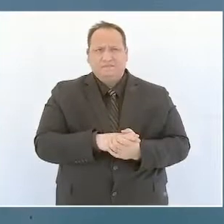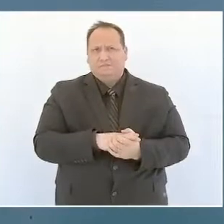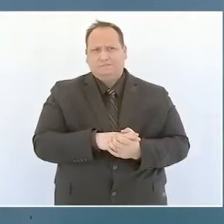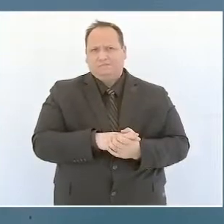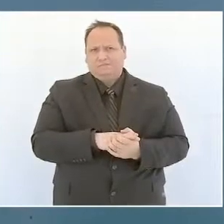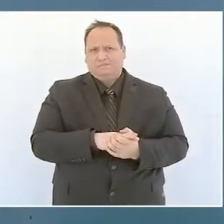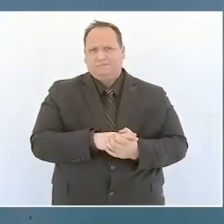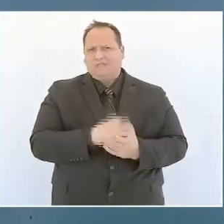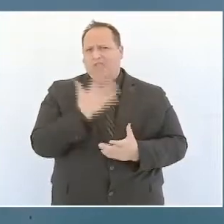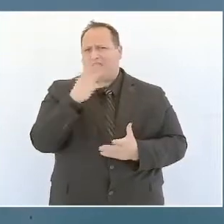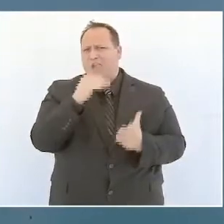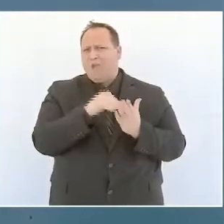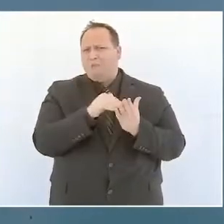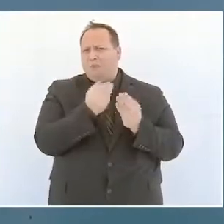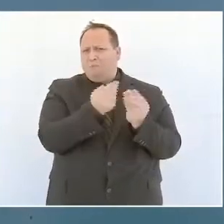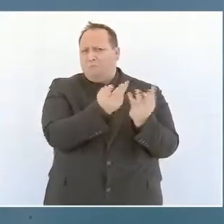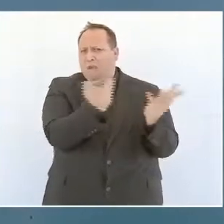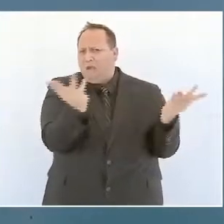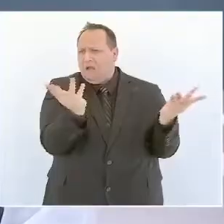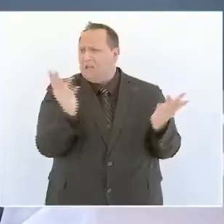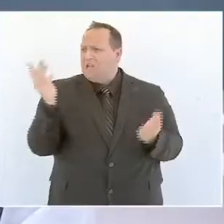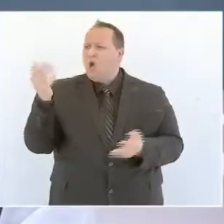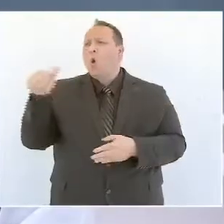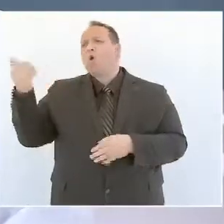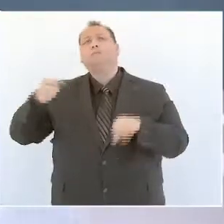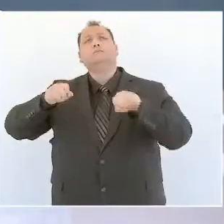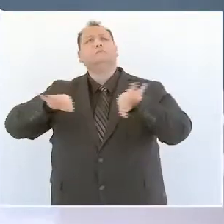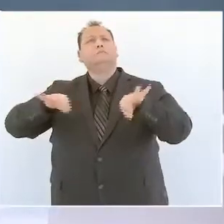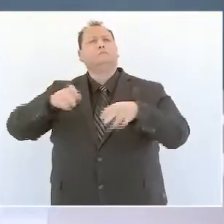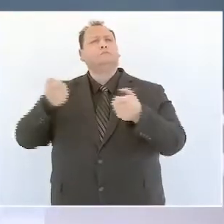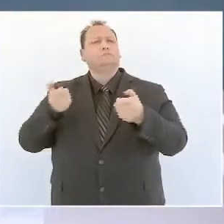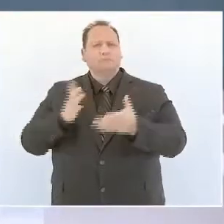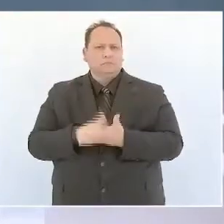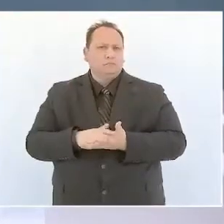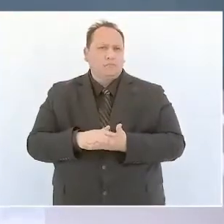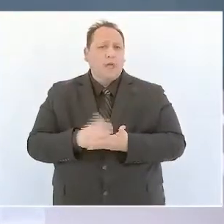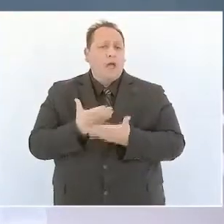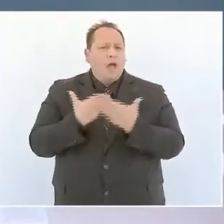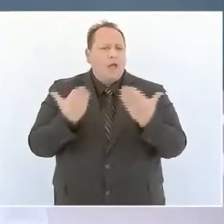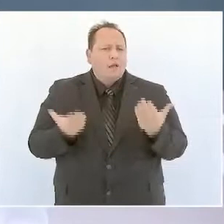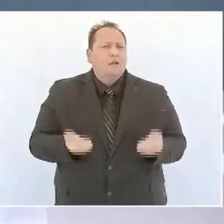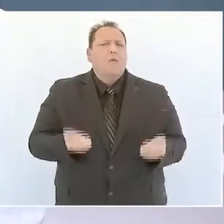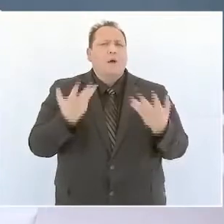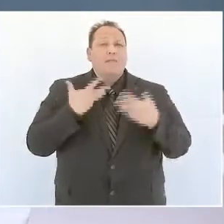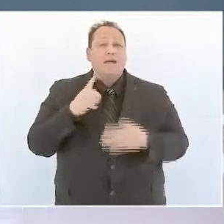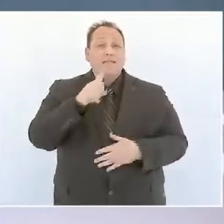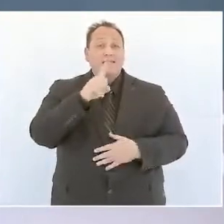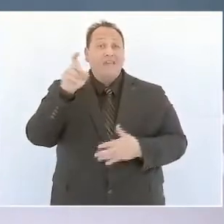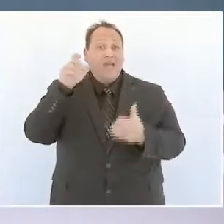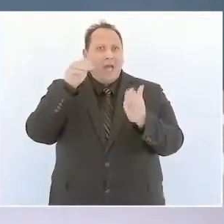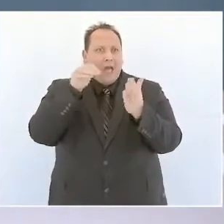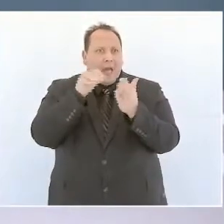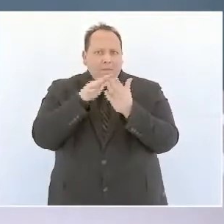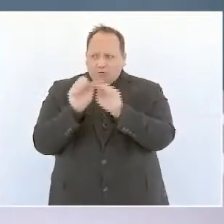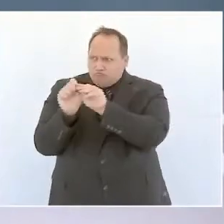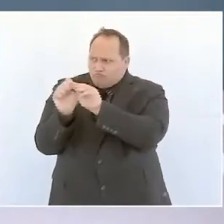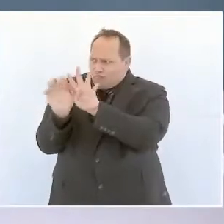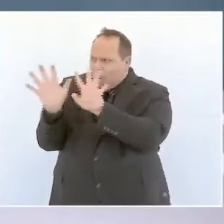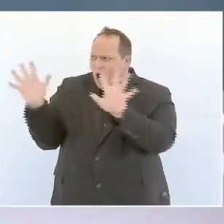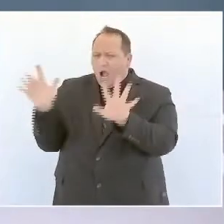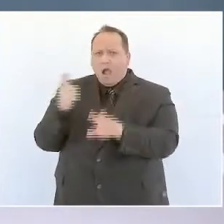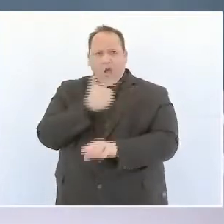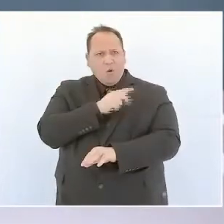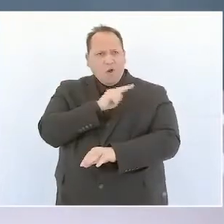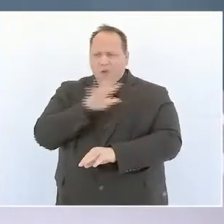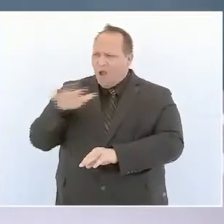pues no pasaban de 10,000. Ahora tenemos 100,000 elementos en la Guardia